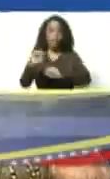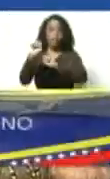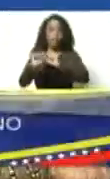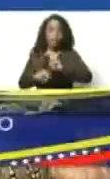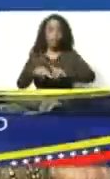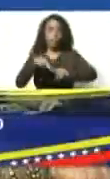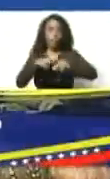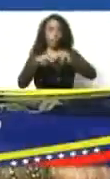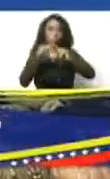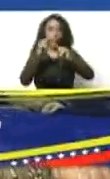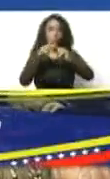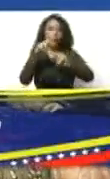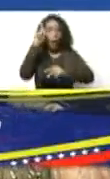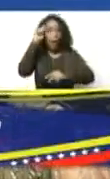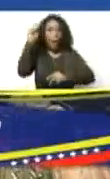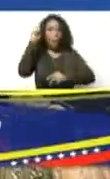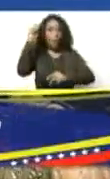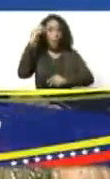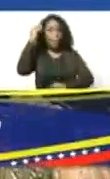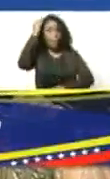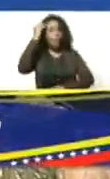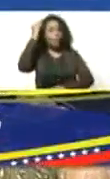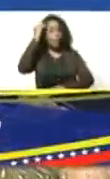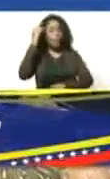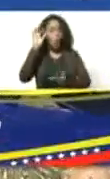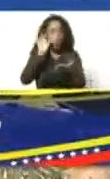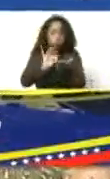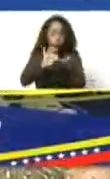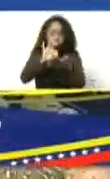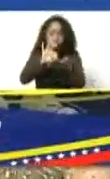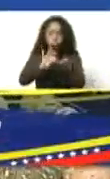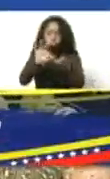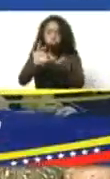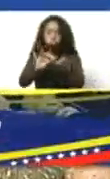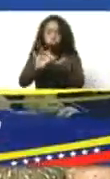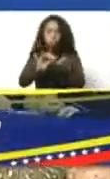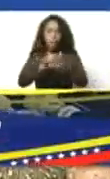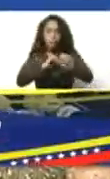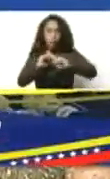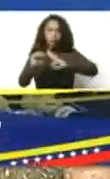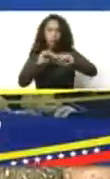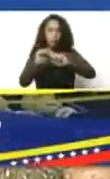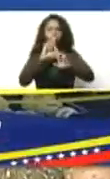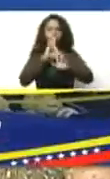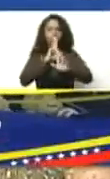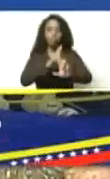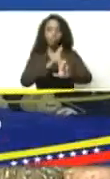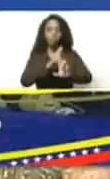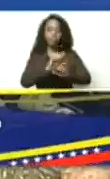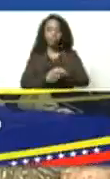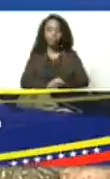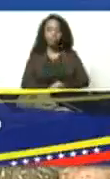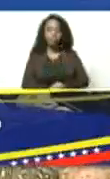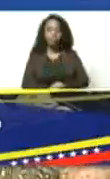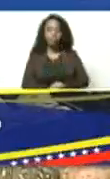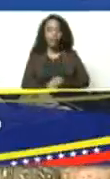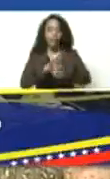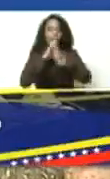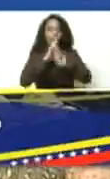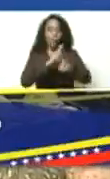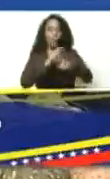construyendo la teoría, el pensamiento, la estrategia y la acción con resultados.